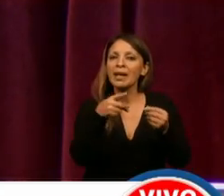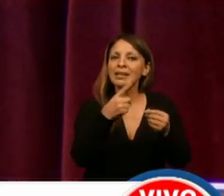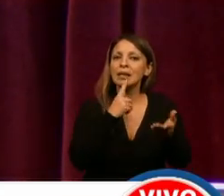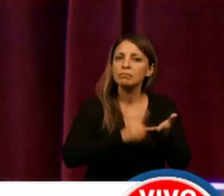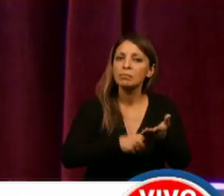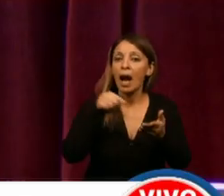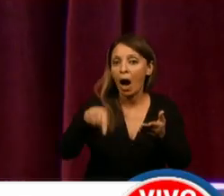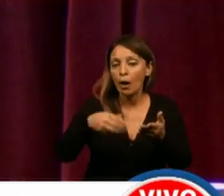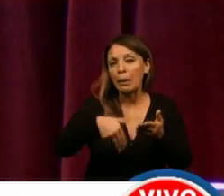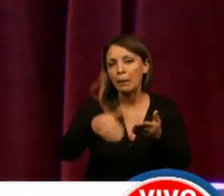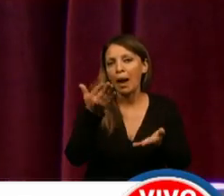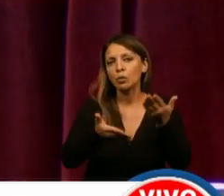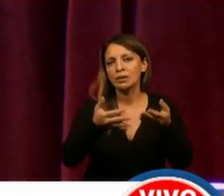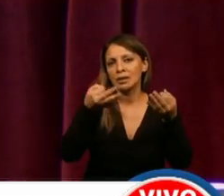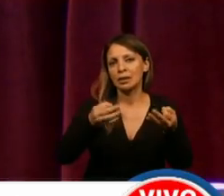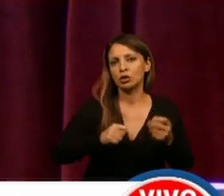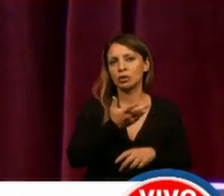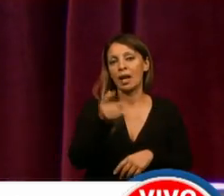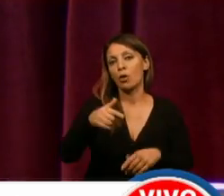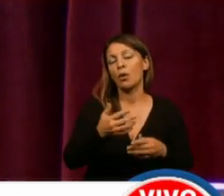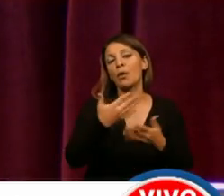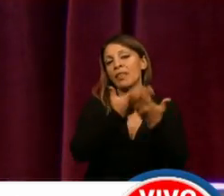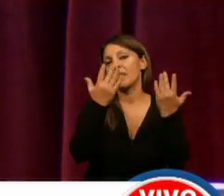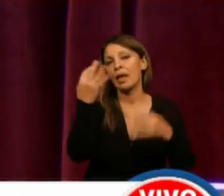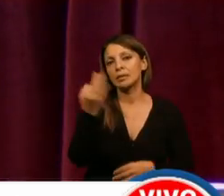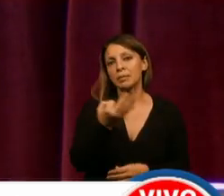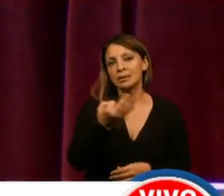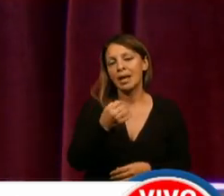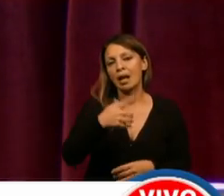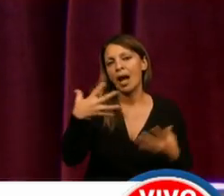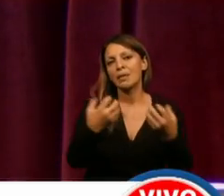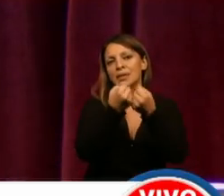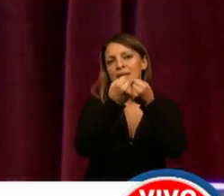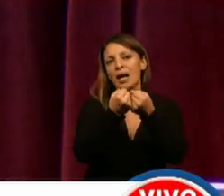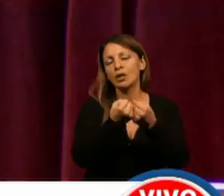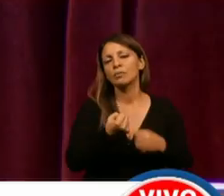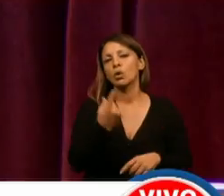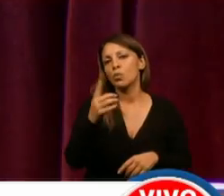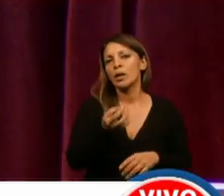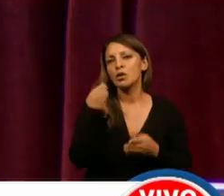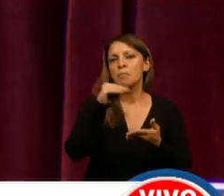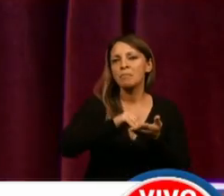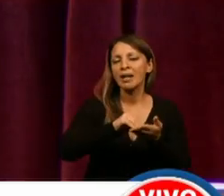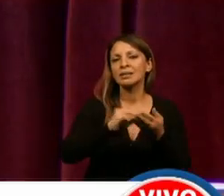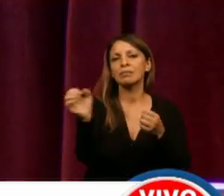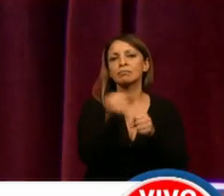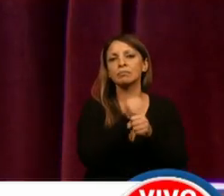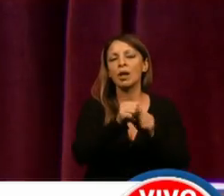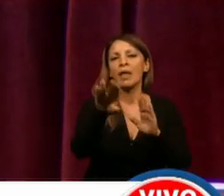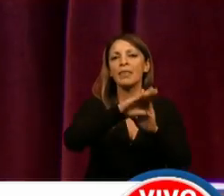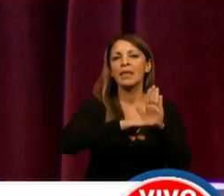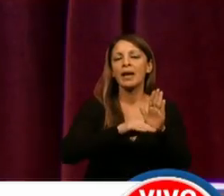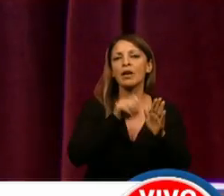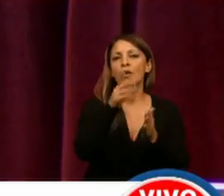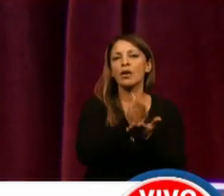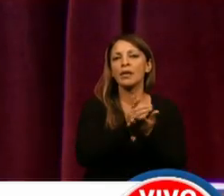justicia social en un día especial donde conmemoramos un aniversario más de la sanción el decálogo de los derechos de la